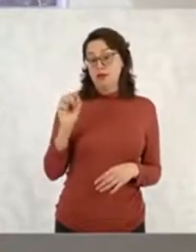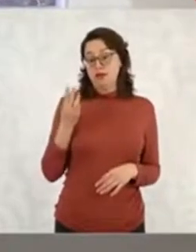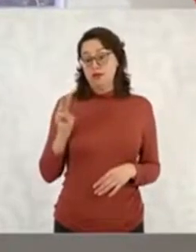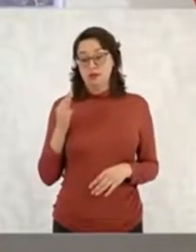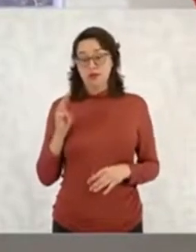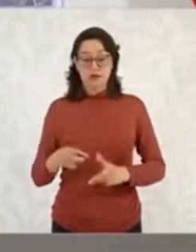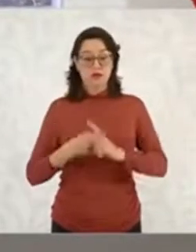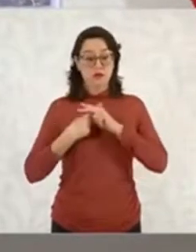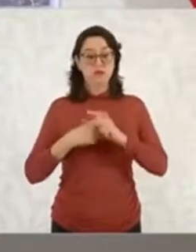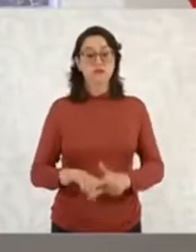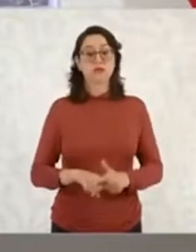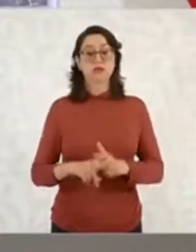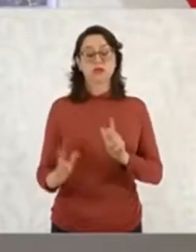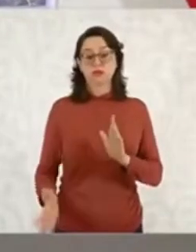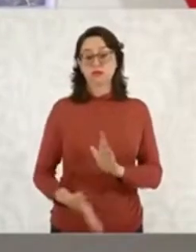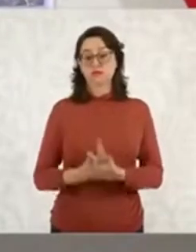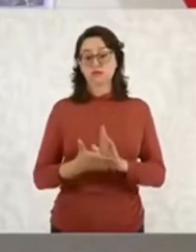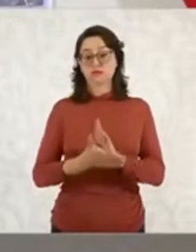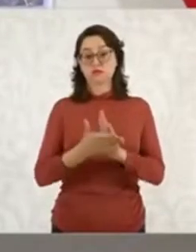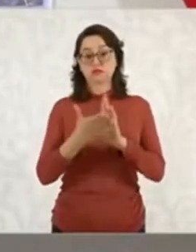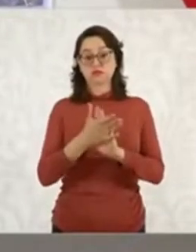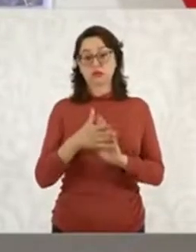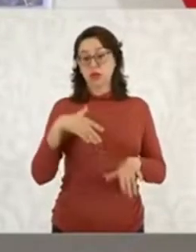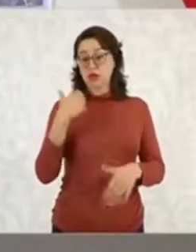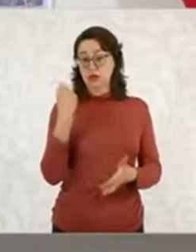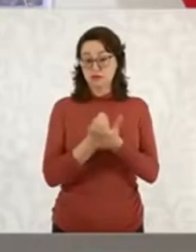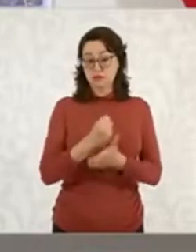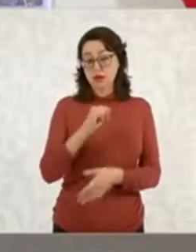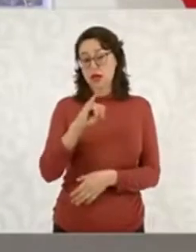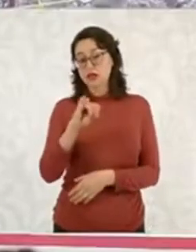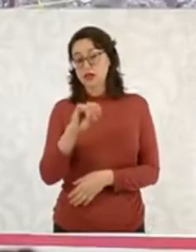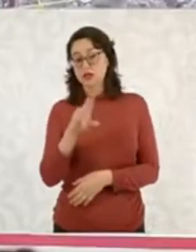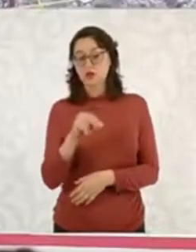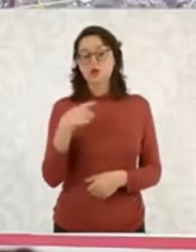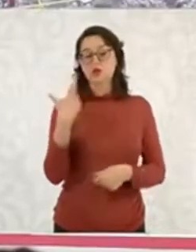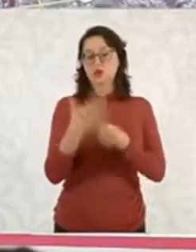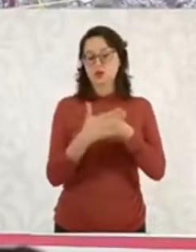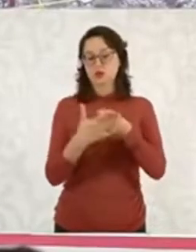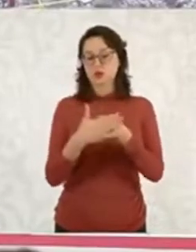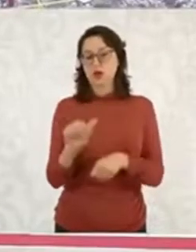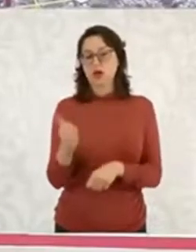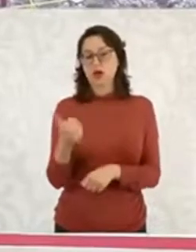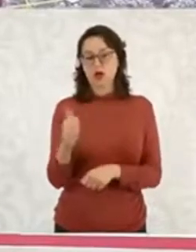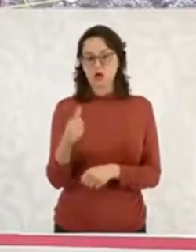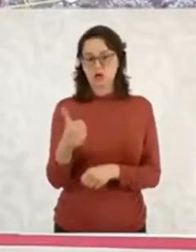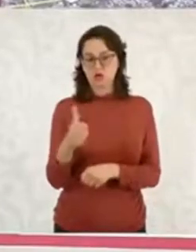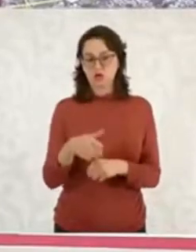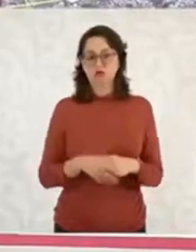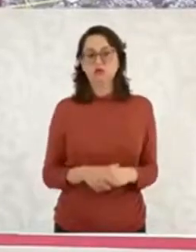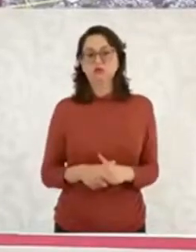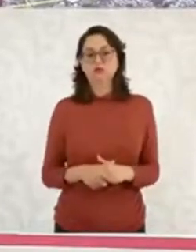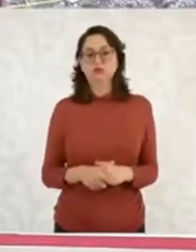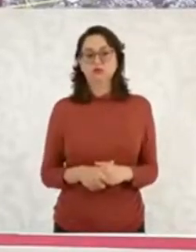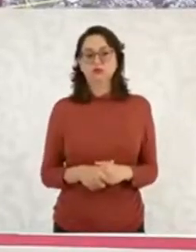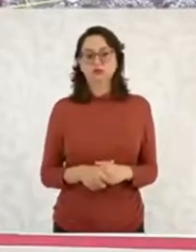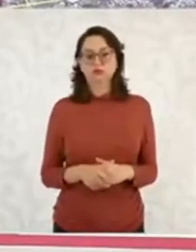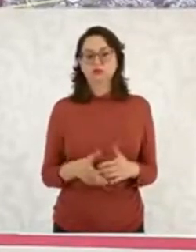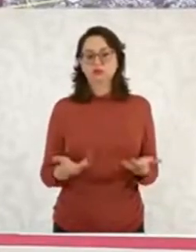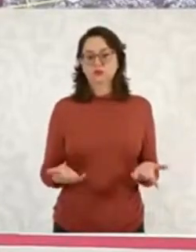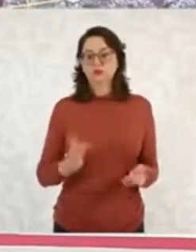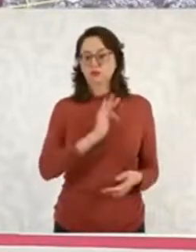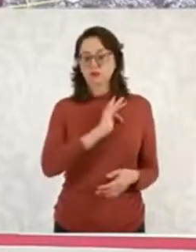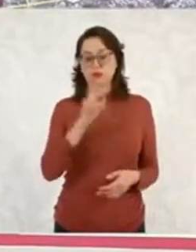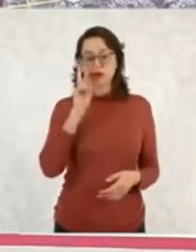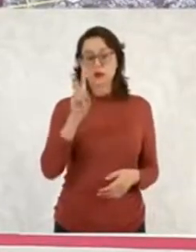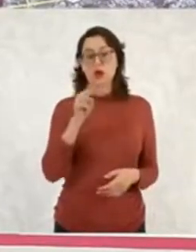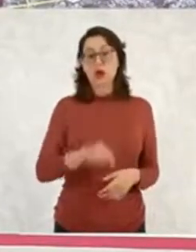también será el fallo entre la segunda y tercera semana de agosto, de Unión San Javier, Arroyo El Suez, es aquí donde está marcado, al norte